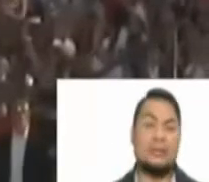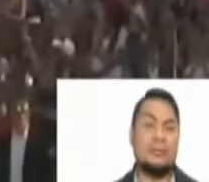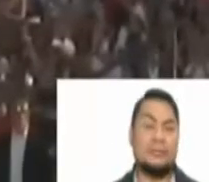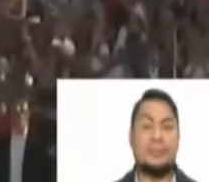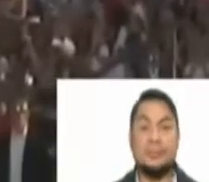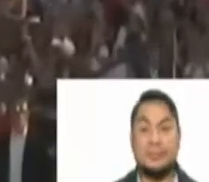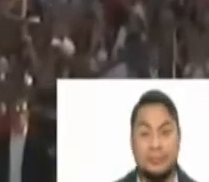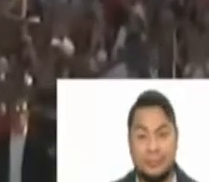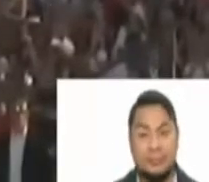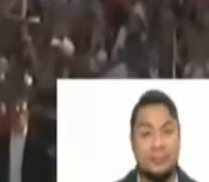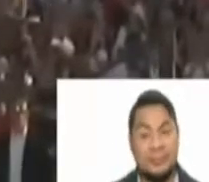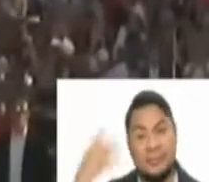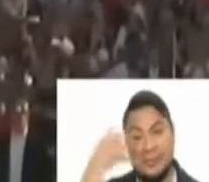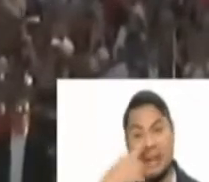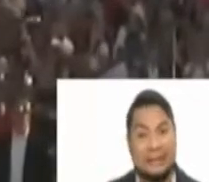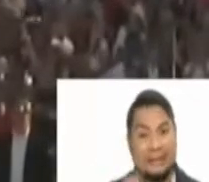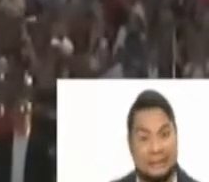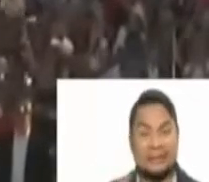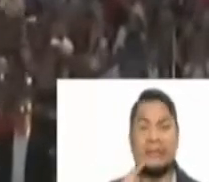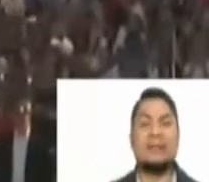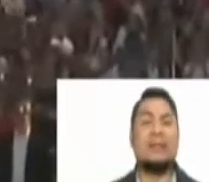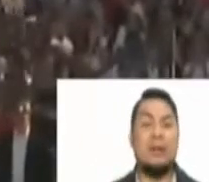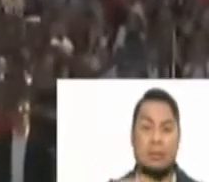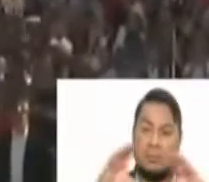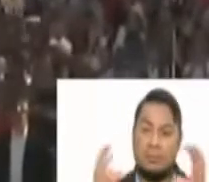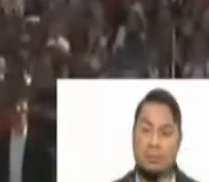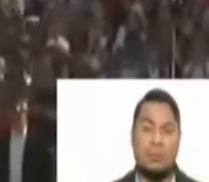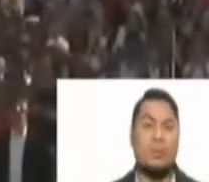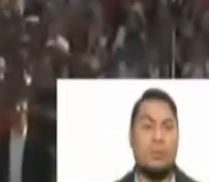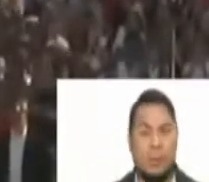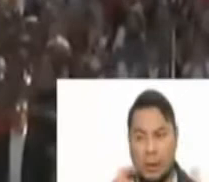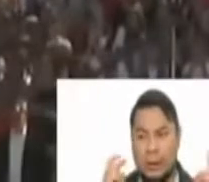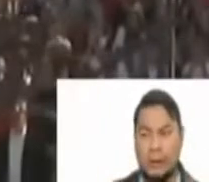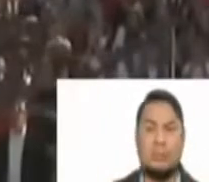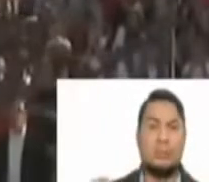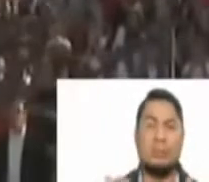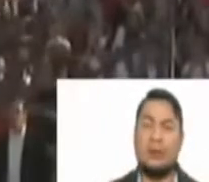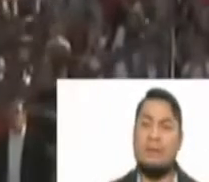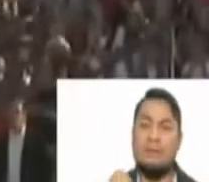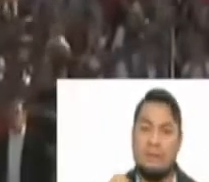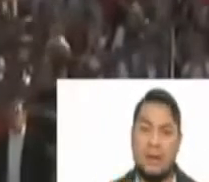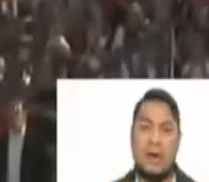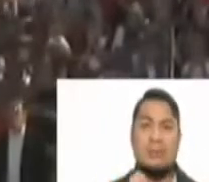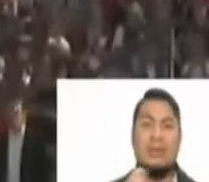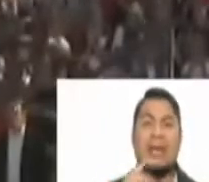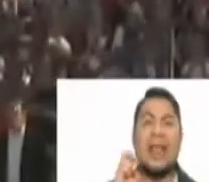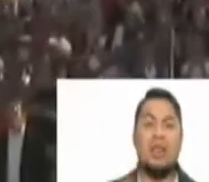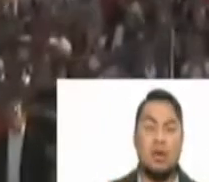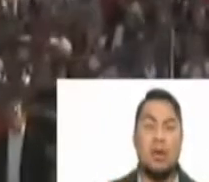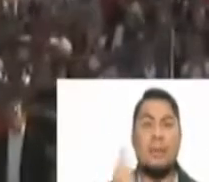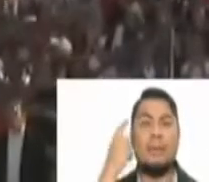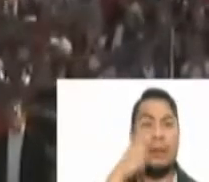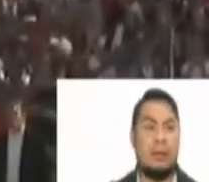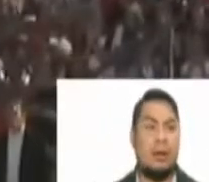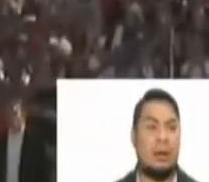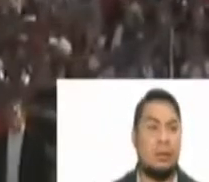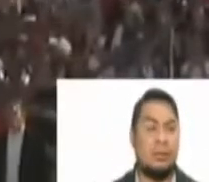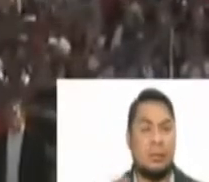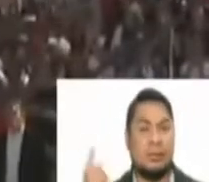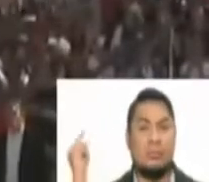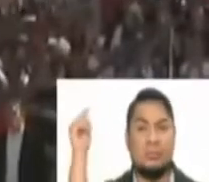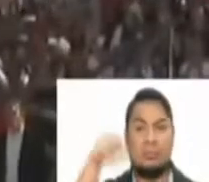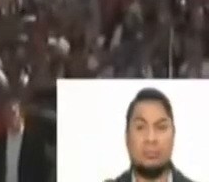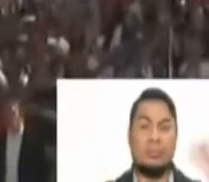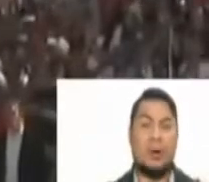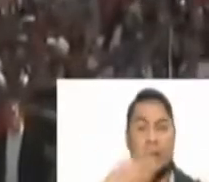Partido Republicano en la ciudad de Mesa, Arizona. Nunca hemos tenido una guerra como esta y todo se debe a la